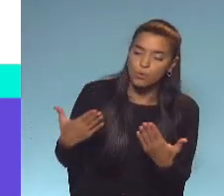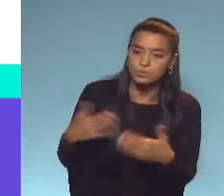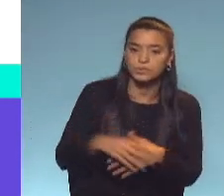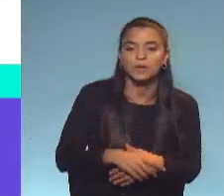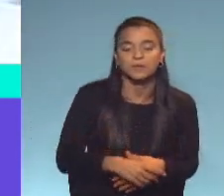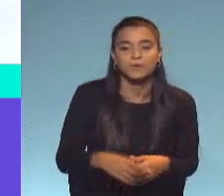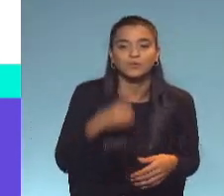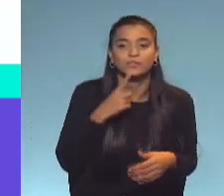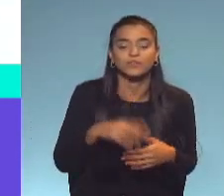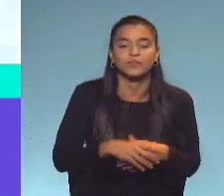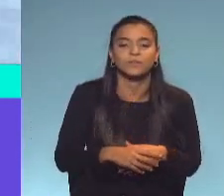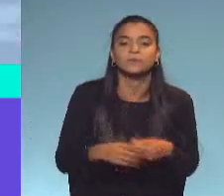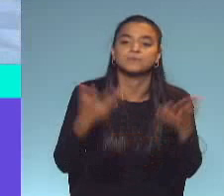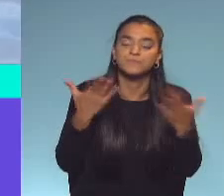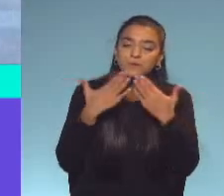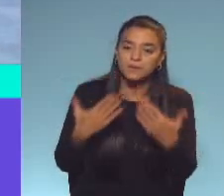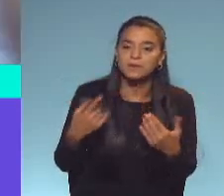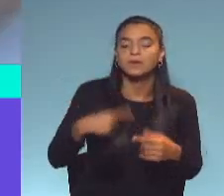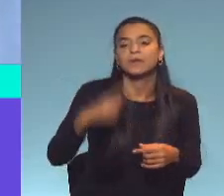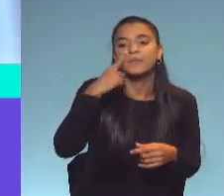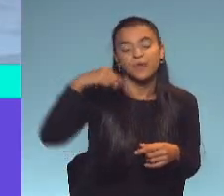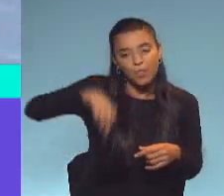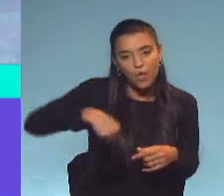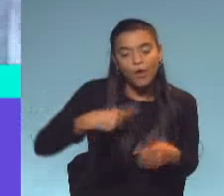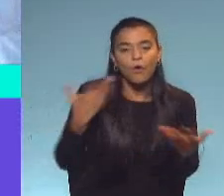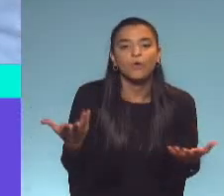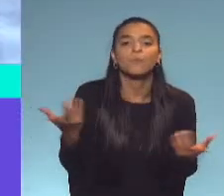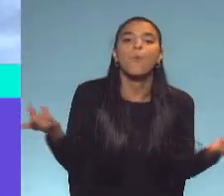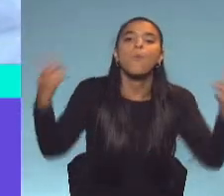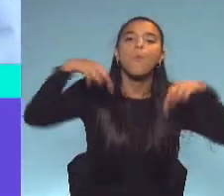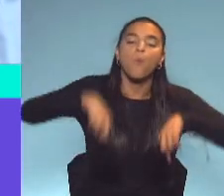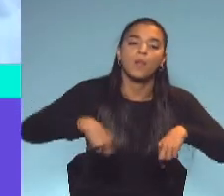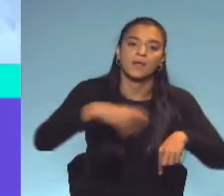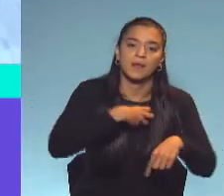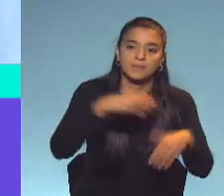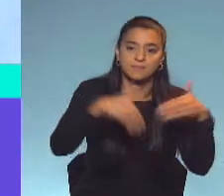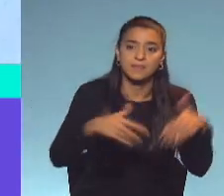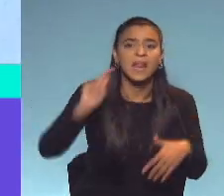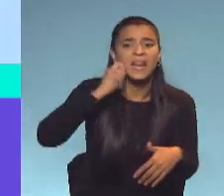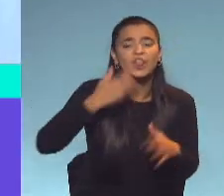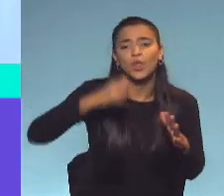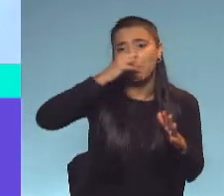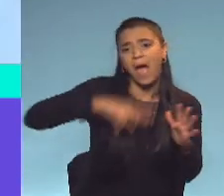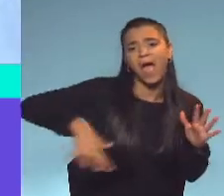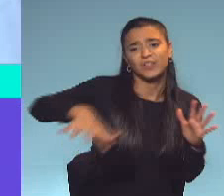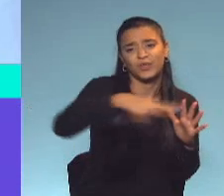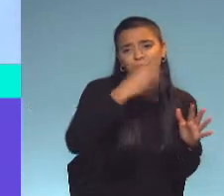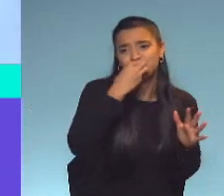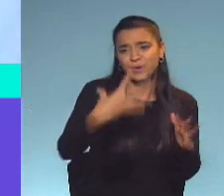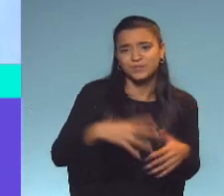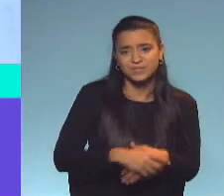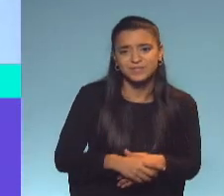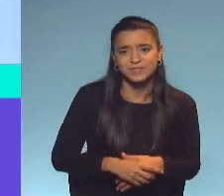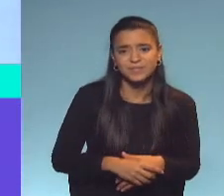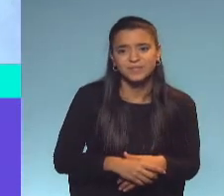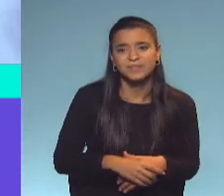este contacto con todo lo que implica, ¿no? La jornada de hoy, con el reinicio de la presencialidad. Y qué lindo patio, Qué lindo patio. Y